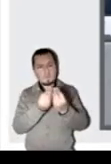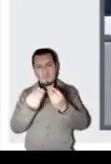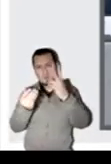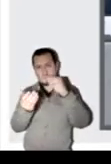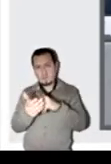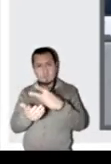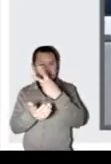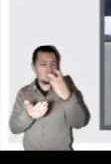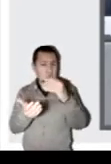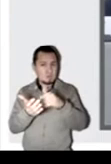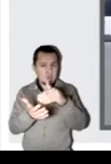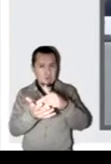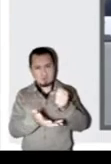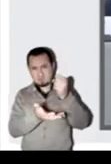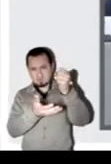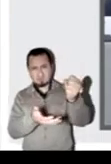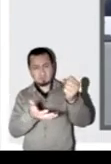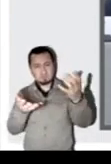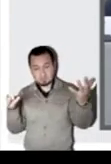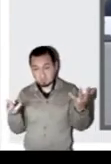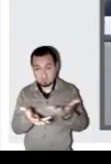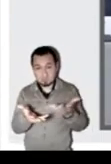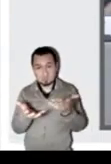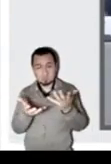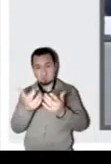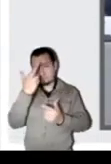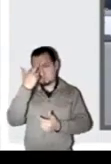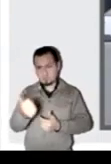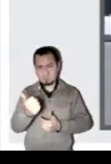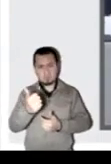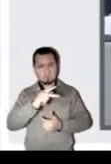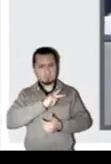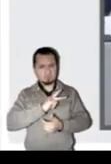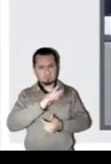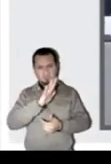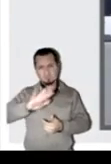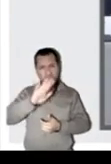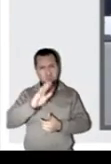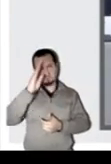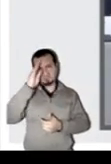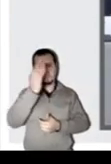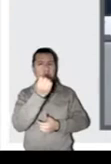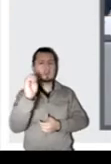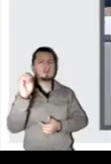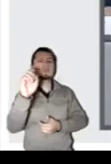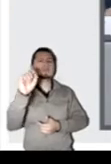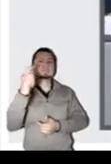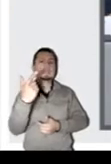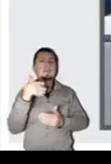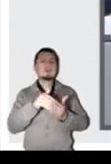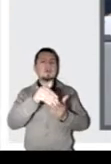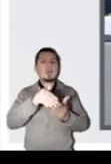2.200 millones de pesos pues nos parece razonable pedirle a la federación que ellos le pongan 927 millones